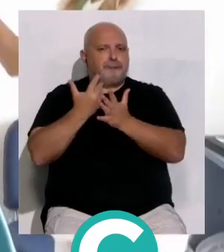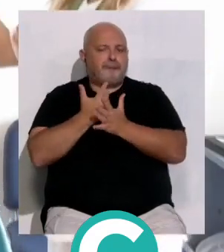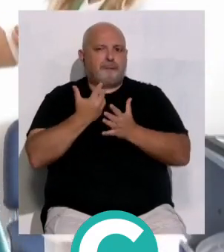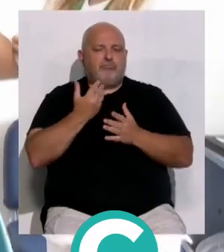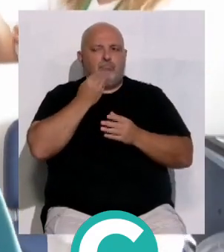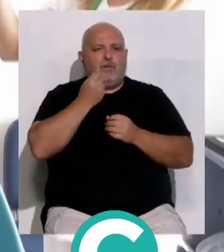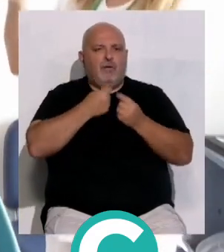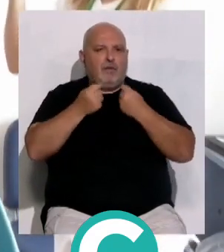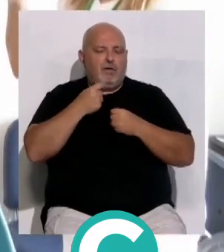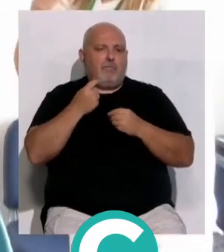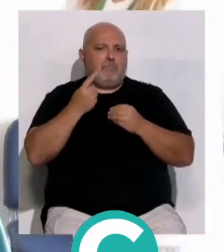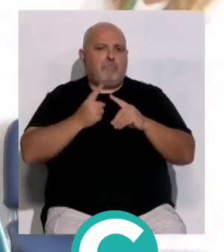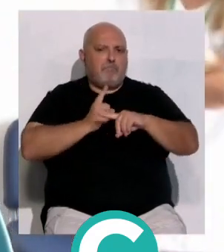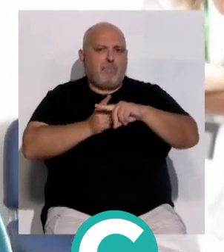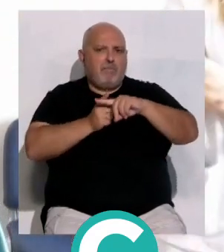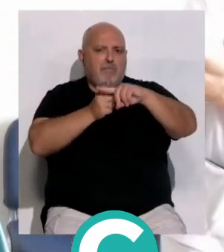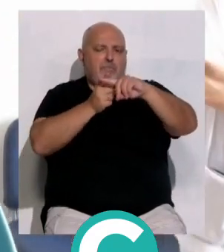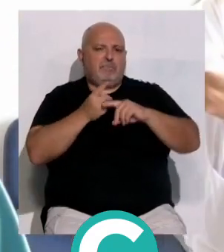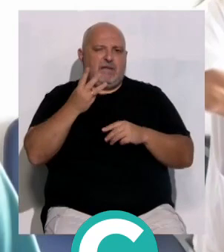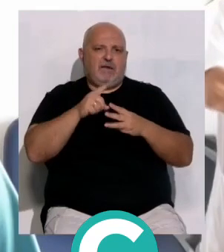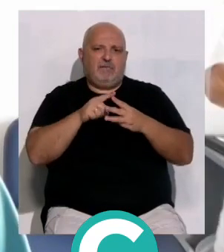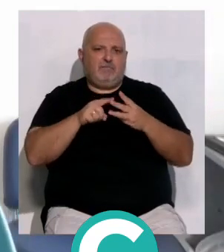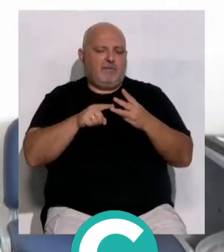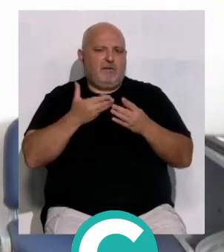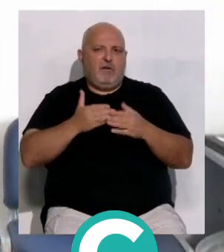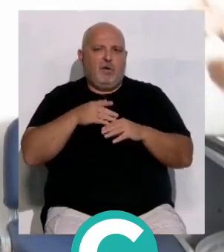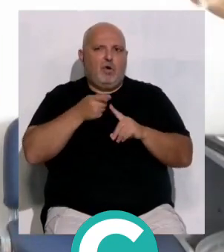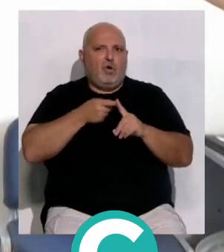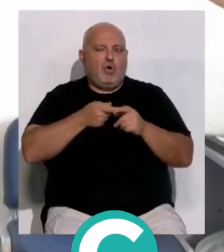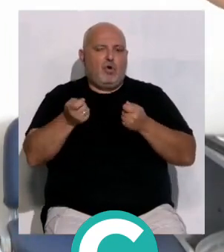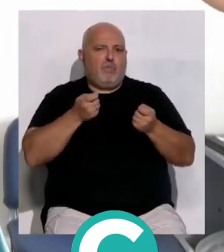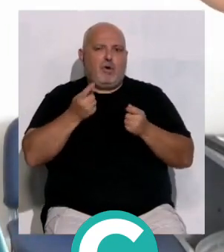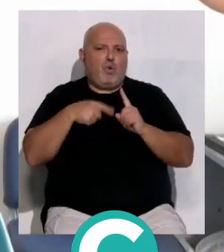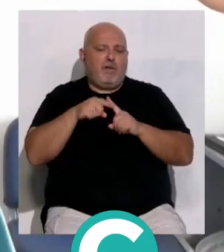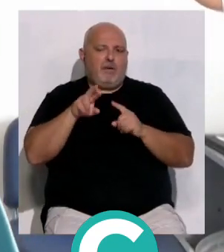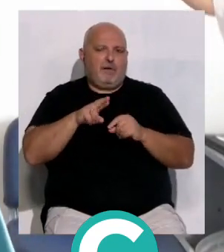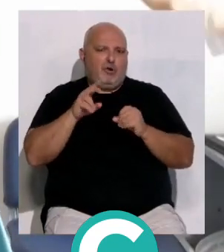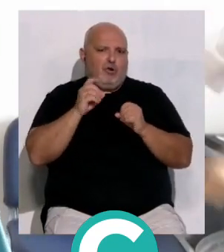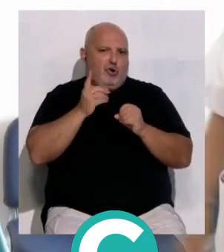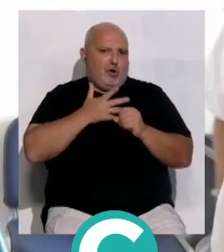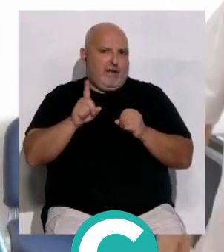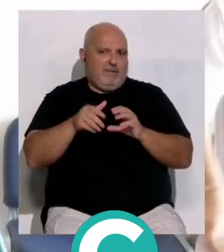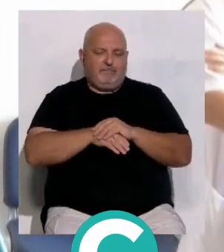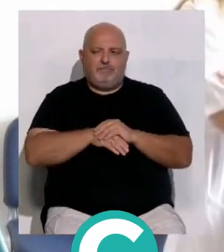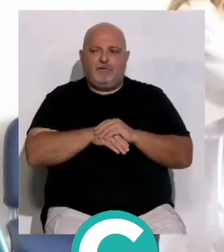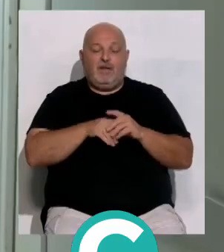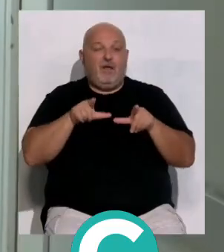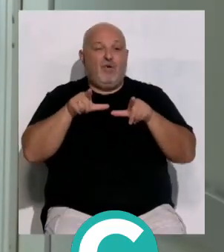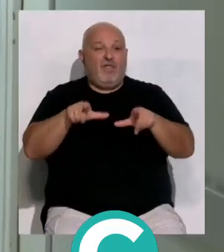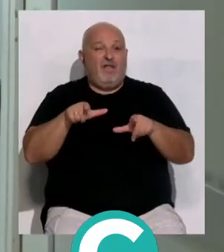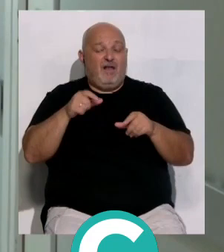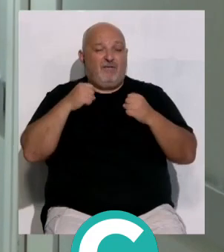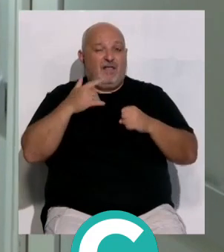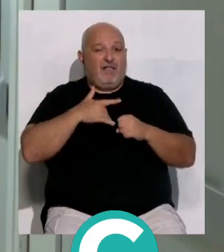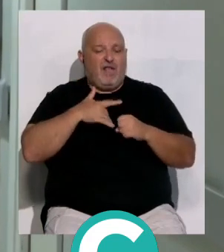los medicamentos y el ejercicio físico, que son los tres elementos fundamentales que podemos controlar para no volver a repetir un evento como este. Esta unidad de